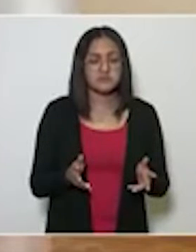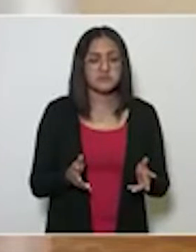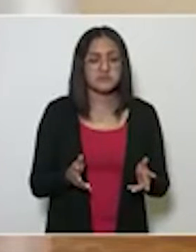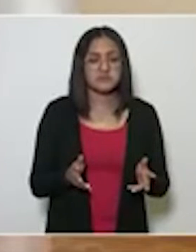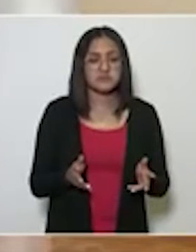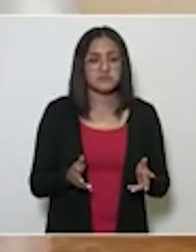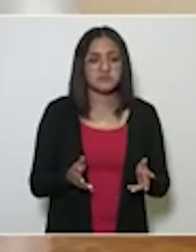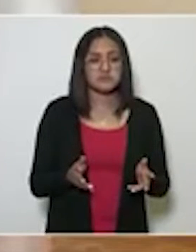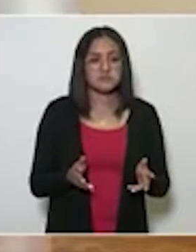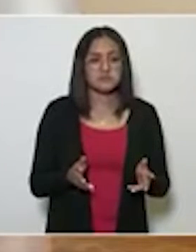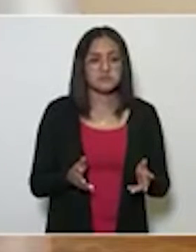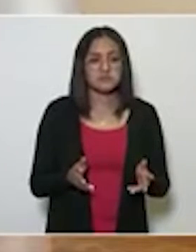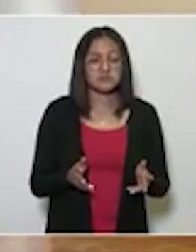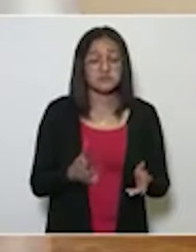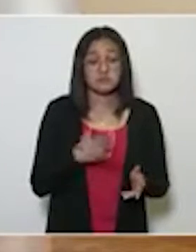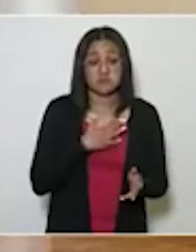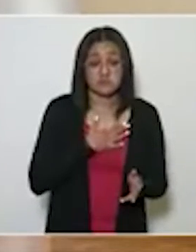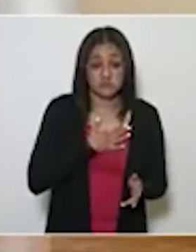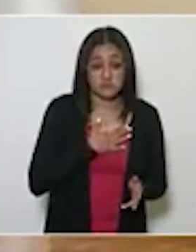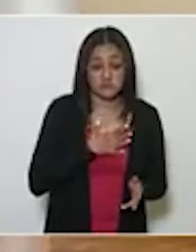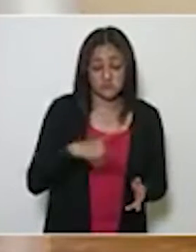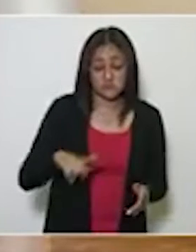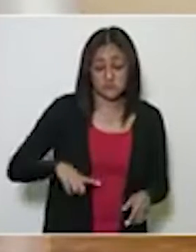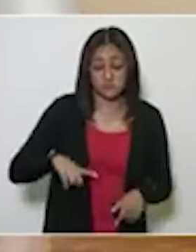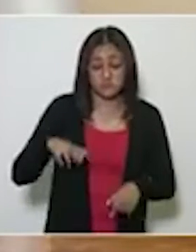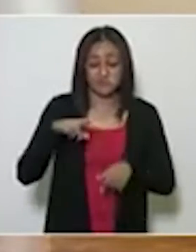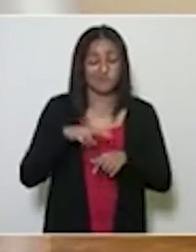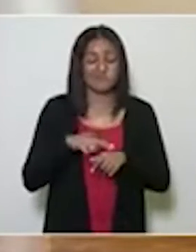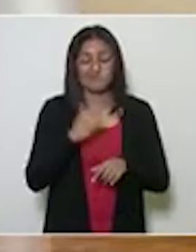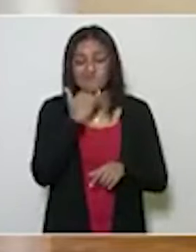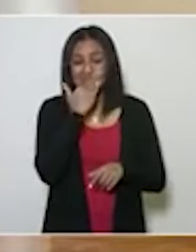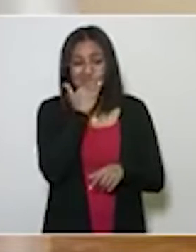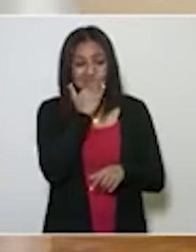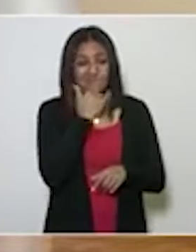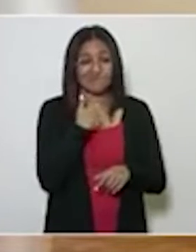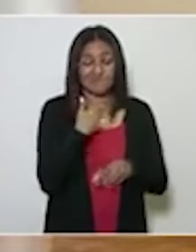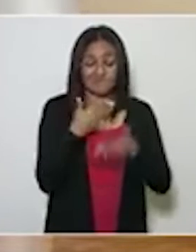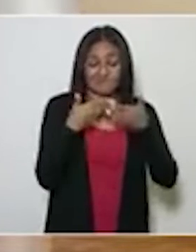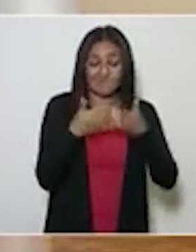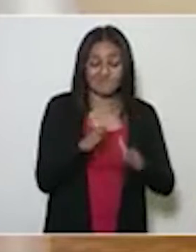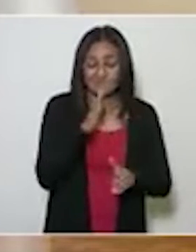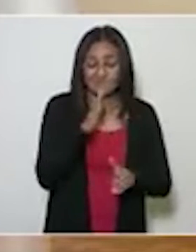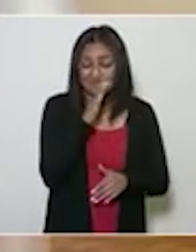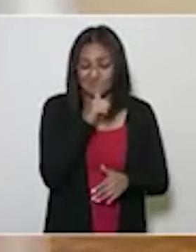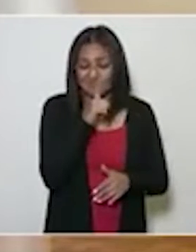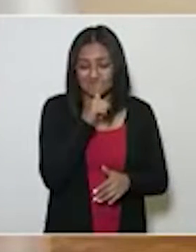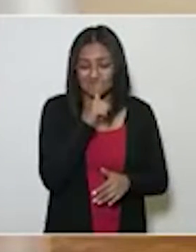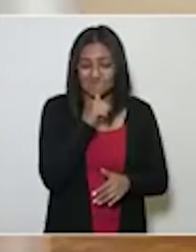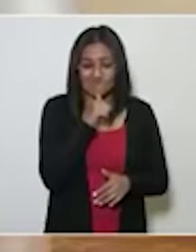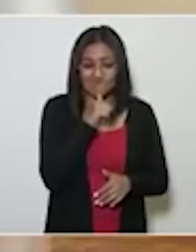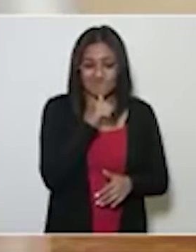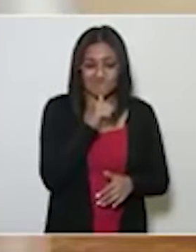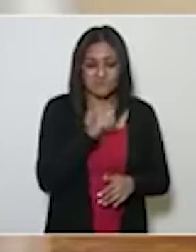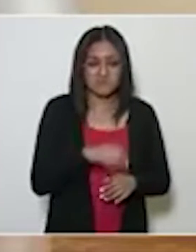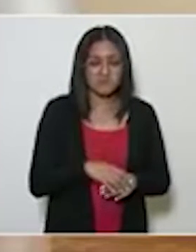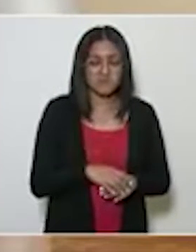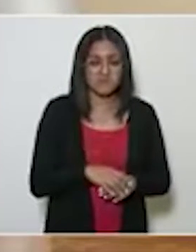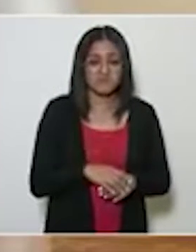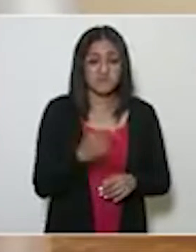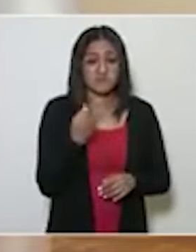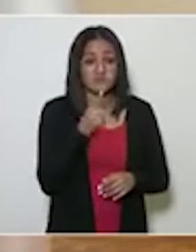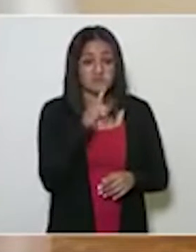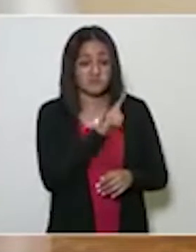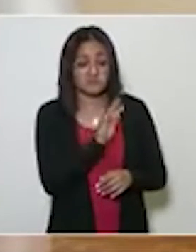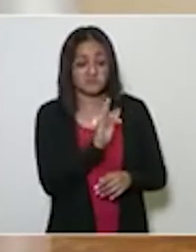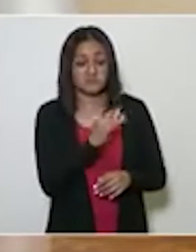No es el Poder Ejecutivo quien tiene que reabrir una investigación, no lo es. Es